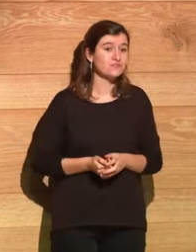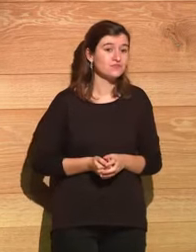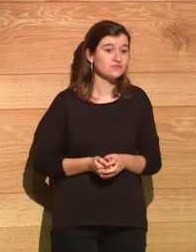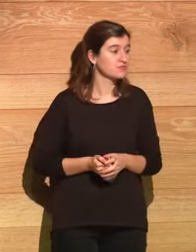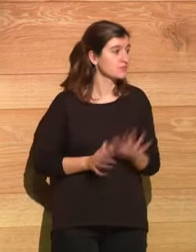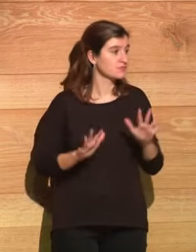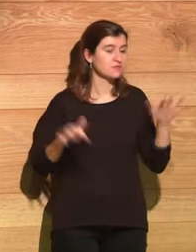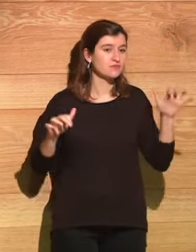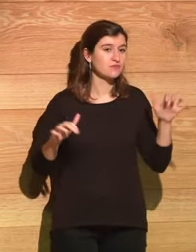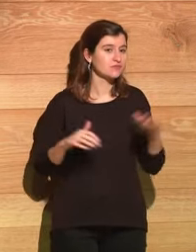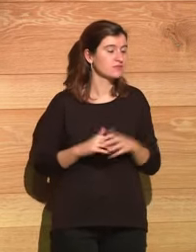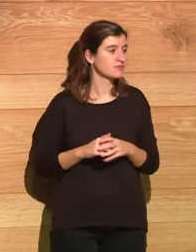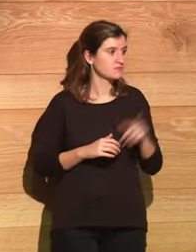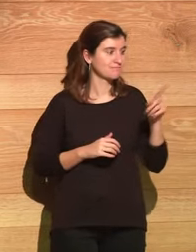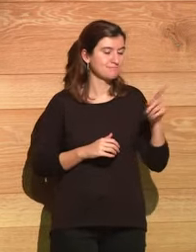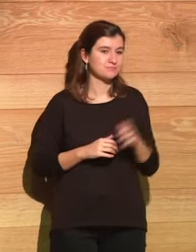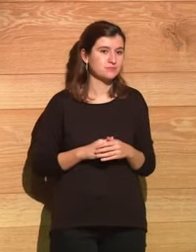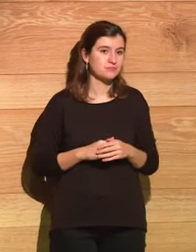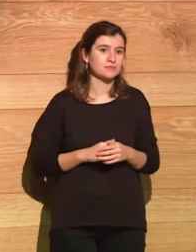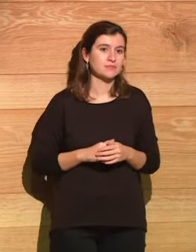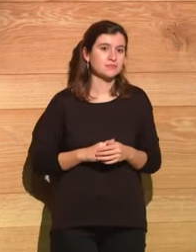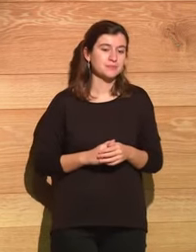Allí.